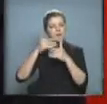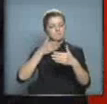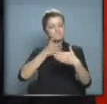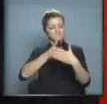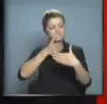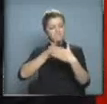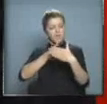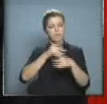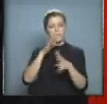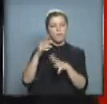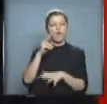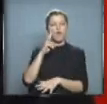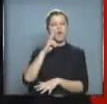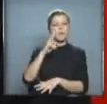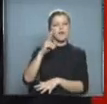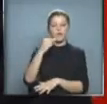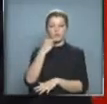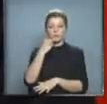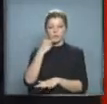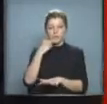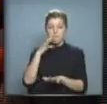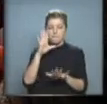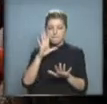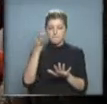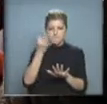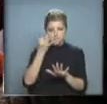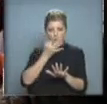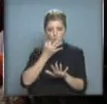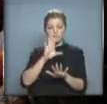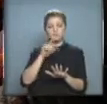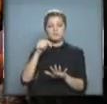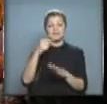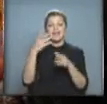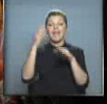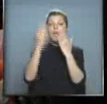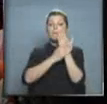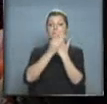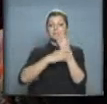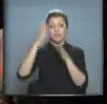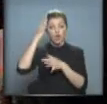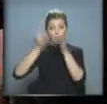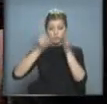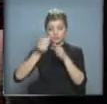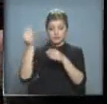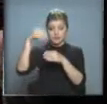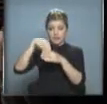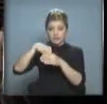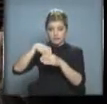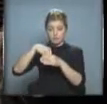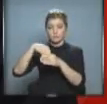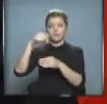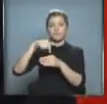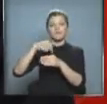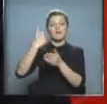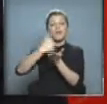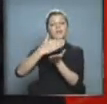A partir del año 2011, si no me equivoco, dentro de del Ministerio de Justicia se creó una dirección que es el